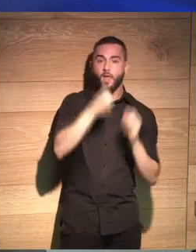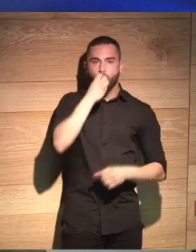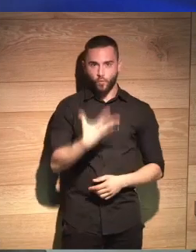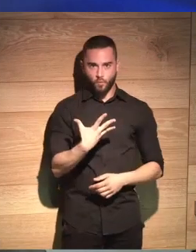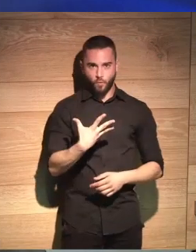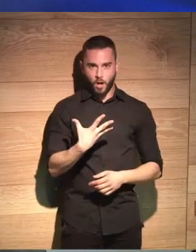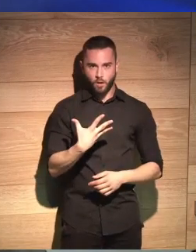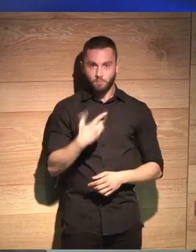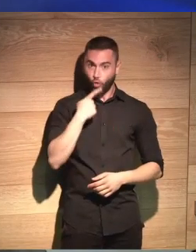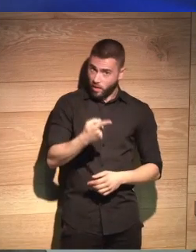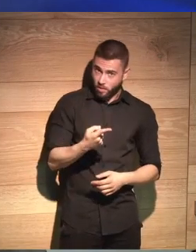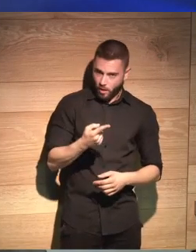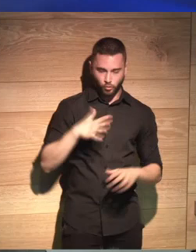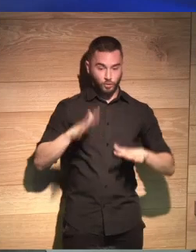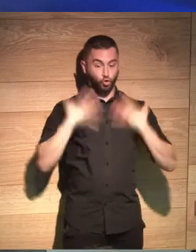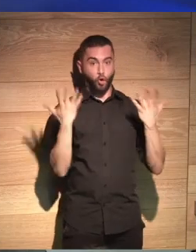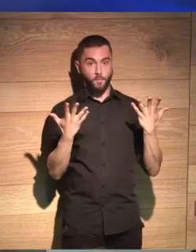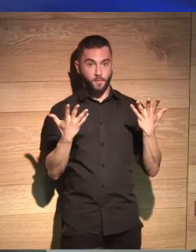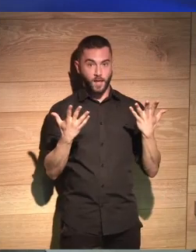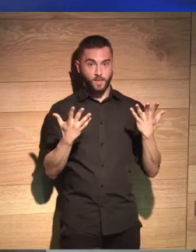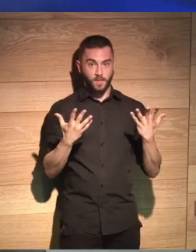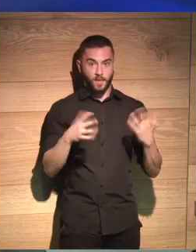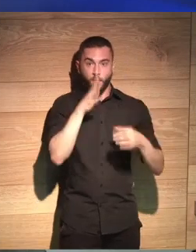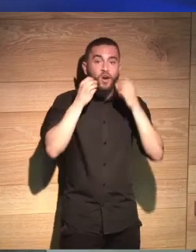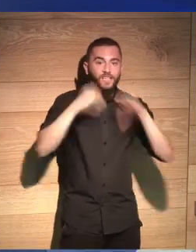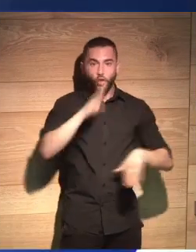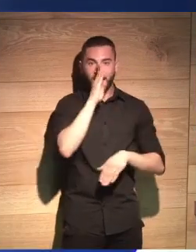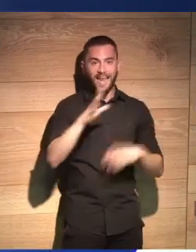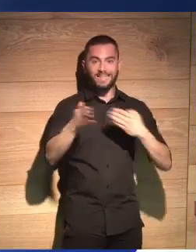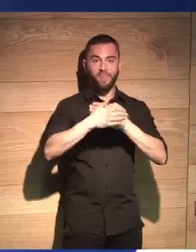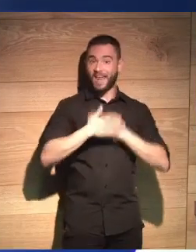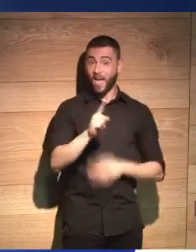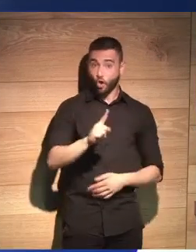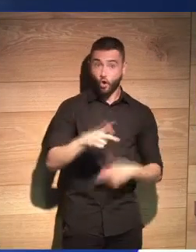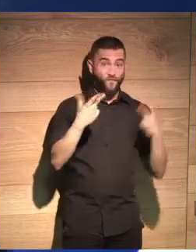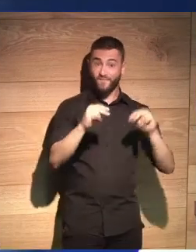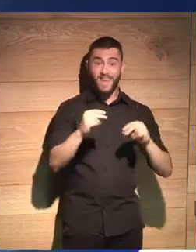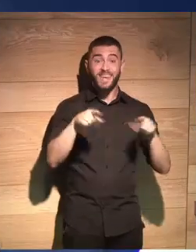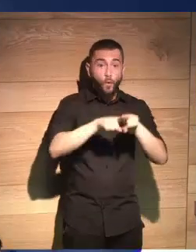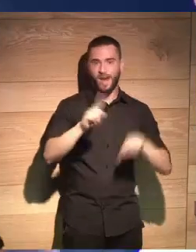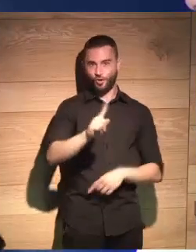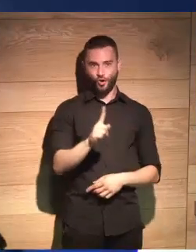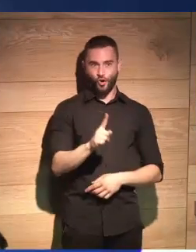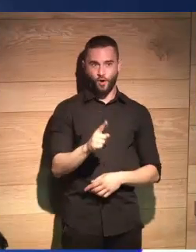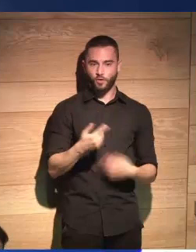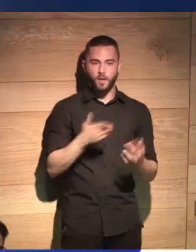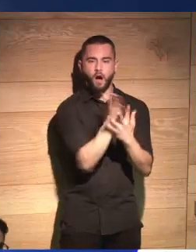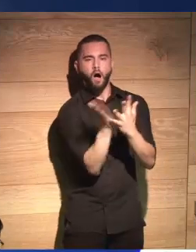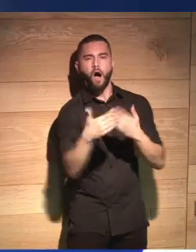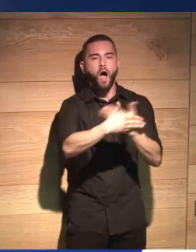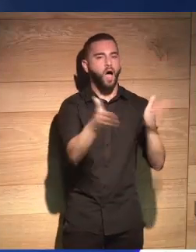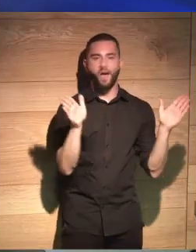sorprende que no se haya cerrado como una historia clásica. Al contrario, claro, se abre a todas las